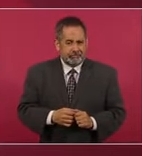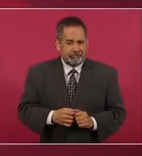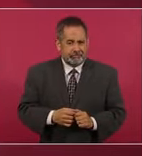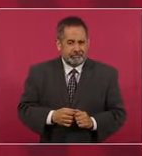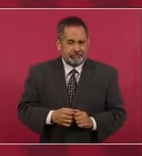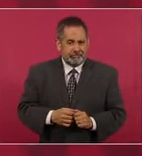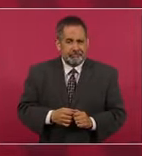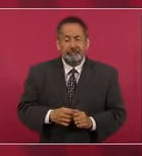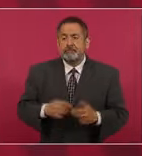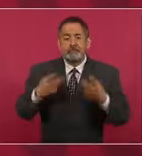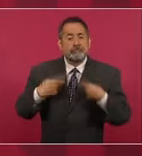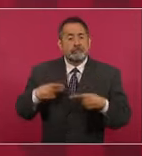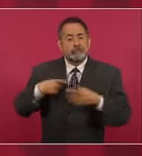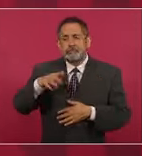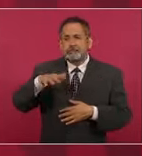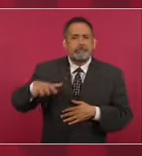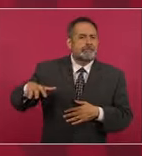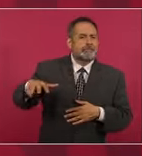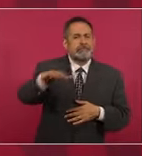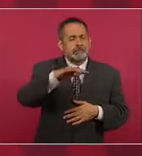Y la gente